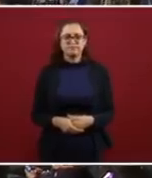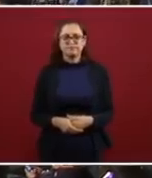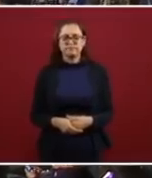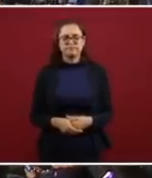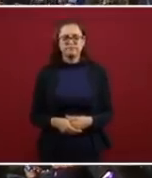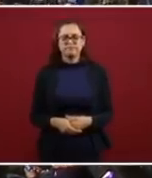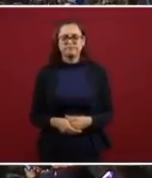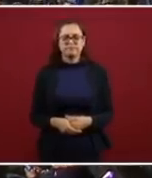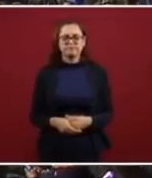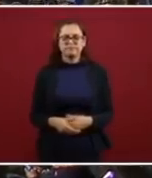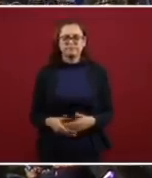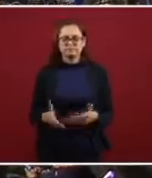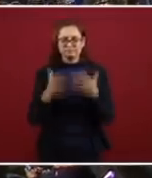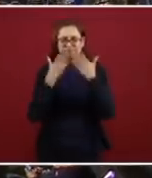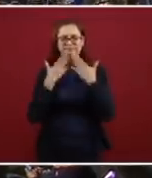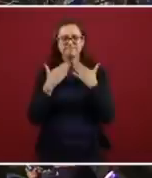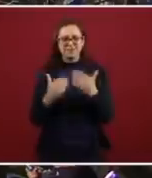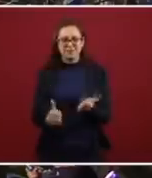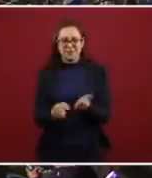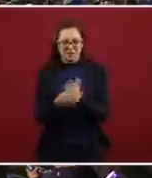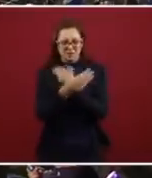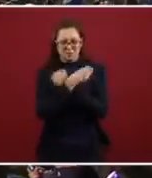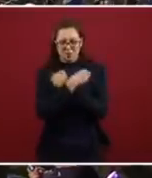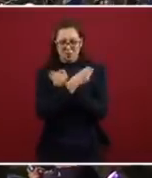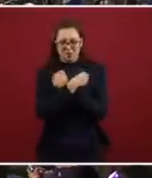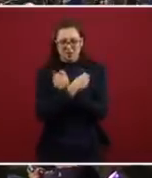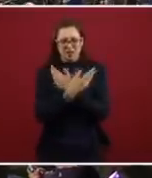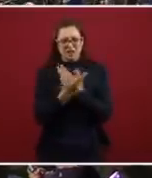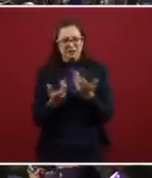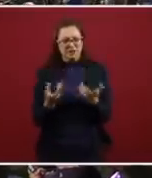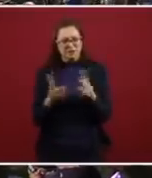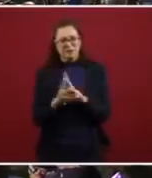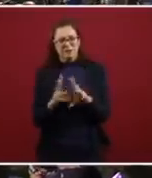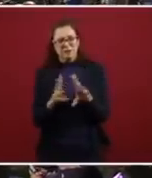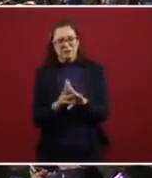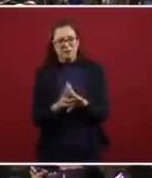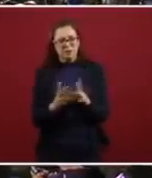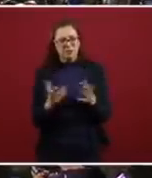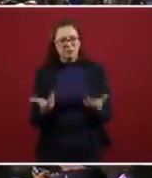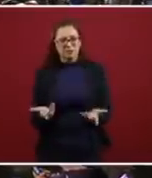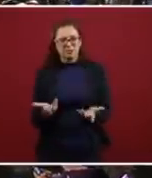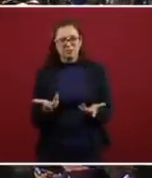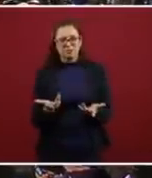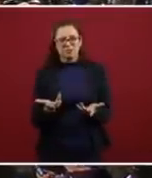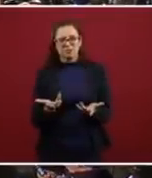es inmoral. ¿Cómo un dirigente de